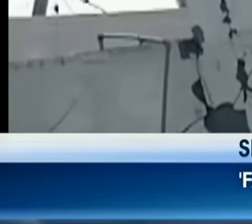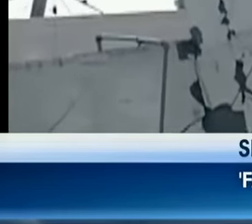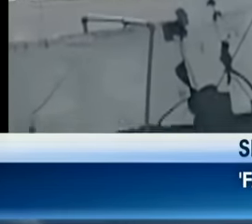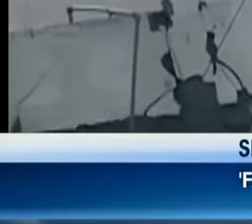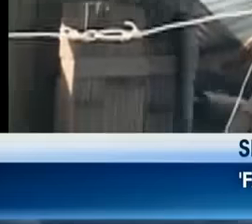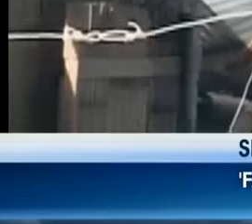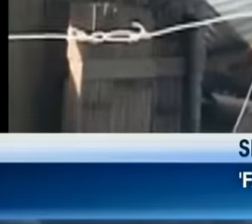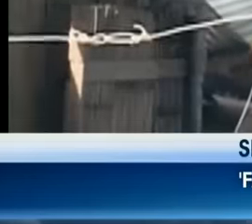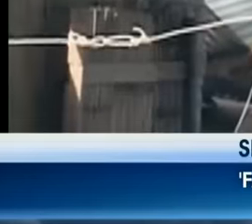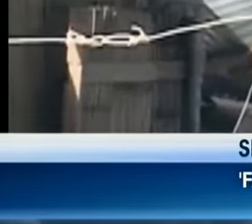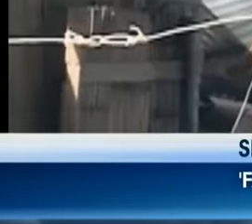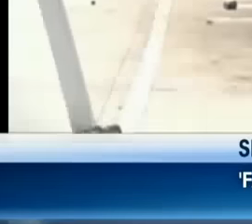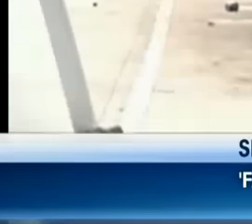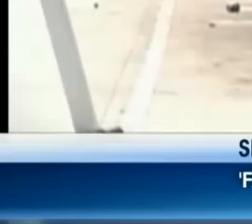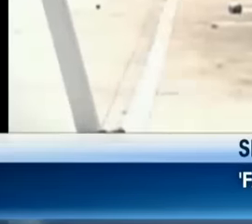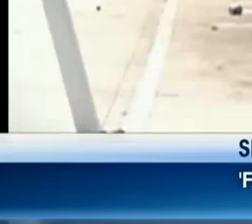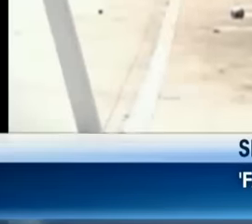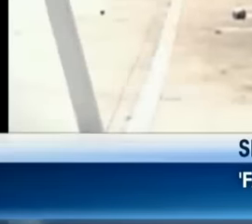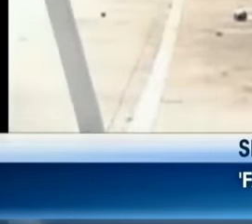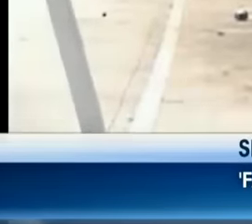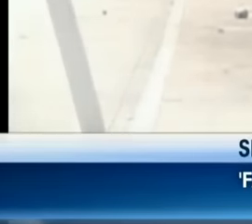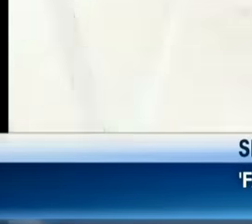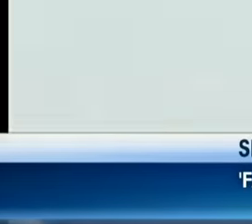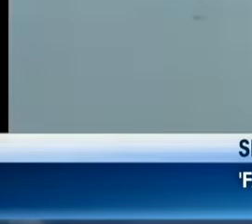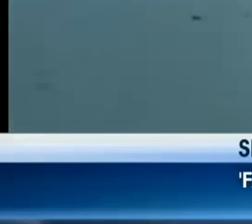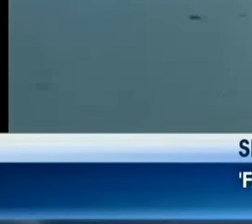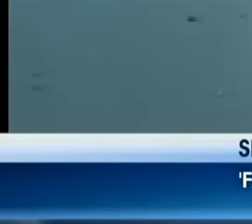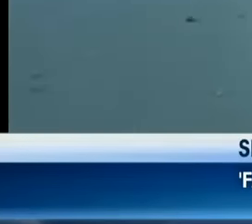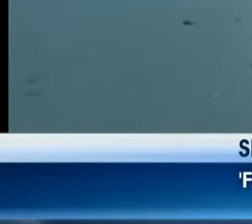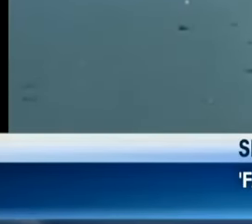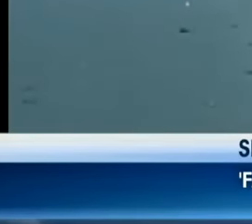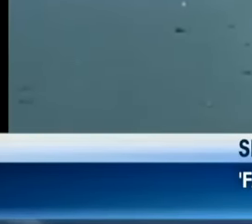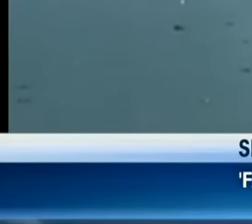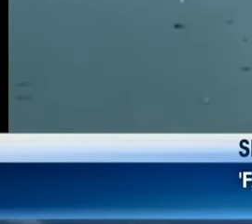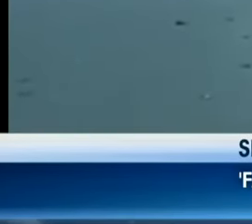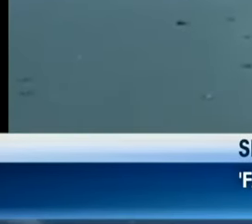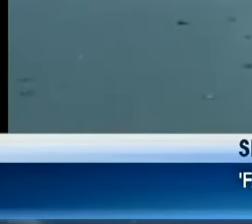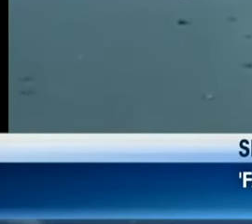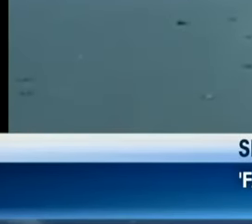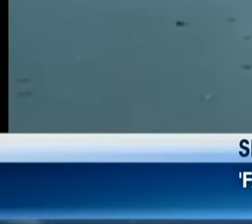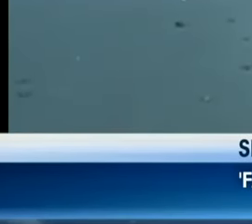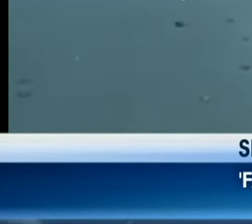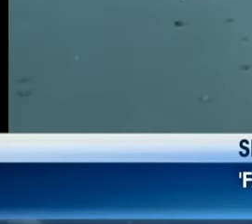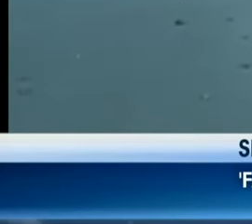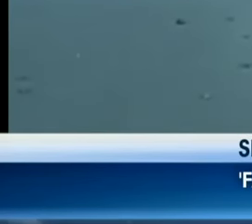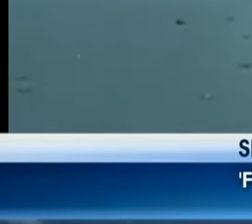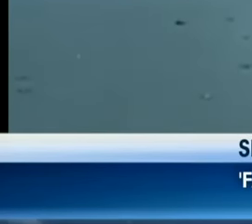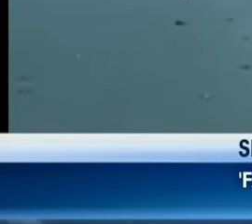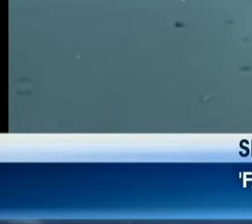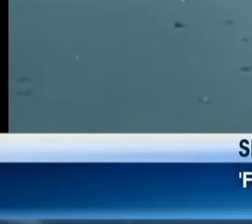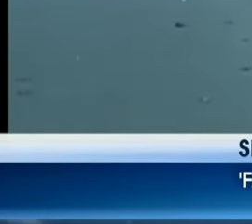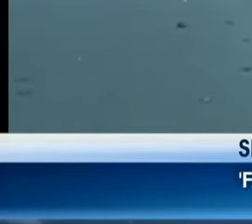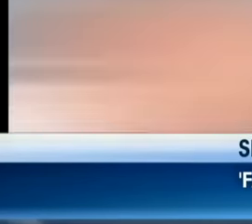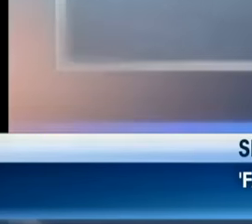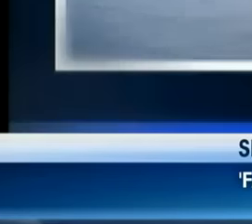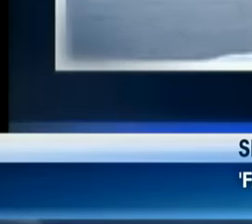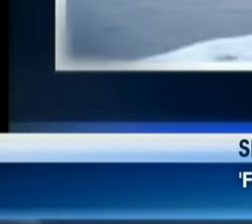de recorrer sus hogares por temor a perder lo poco que les queda. Mi casa está toda descuartetada, caída las paredes,